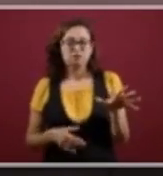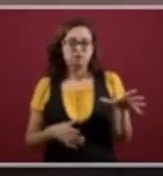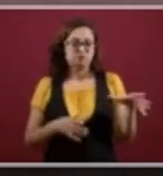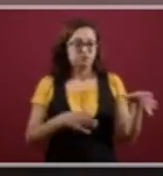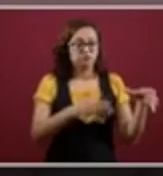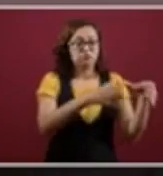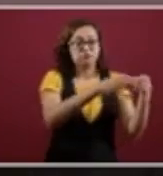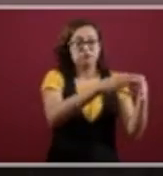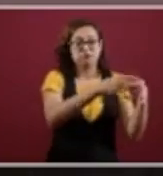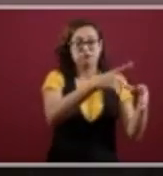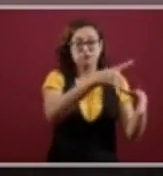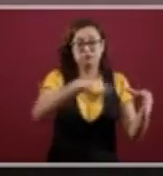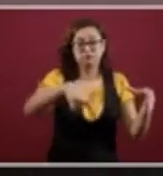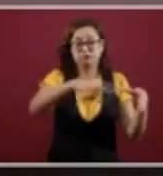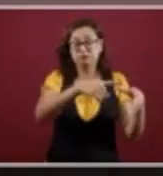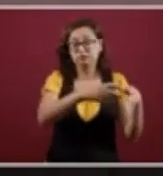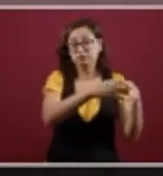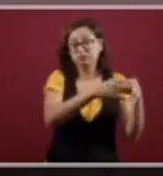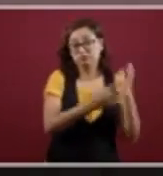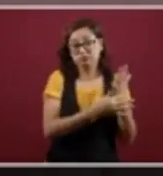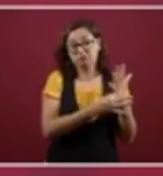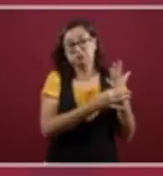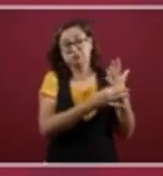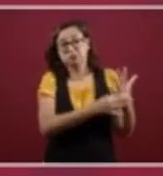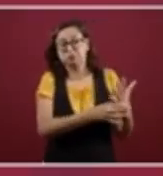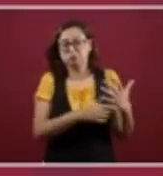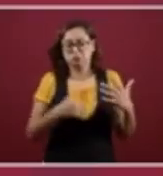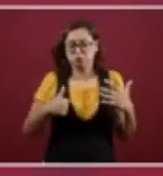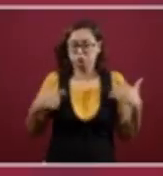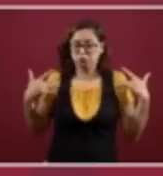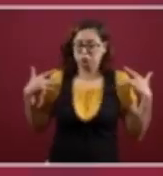aparentan ser independientes